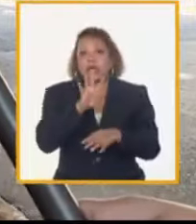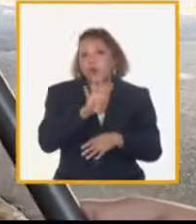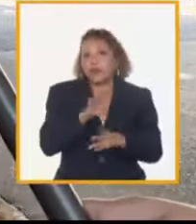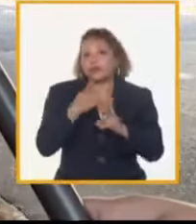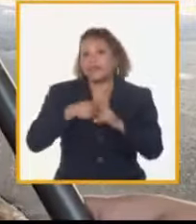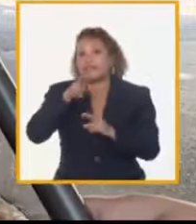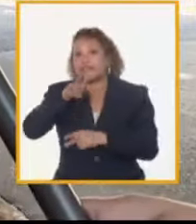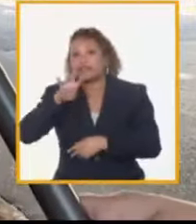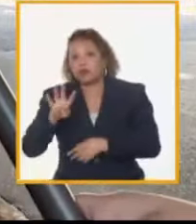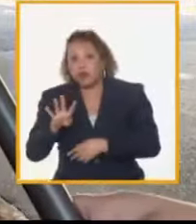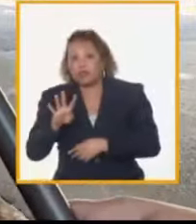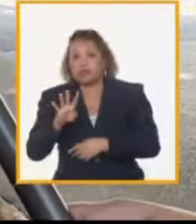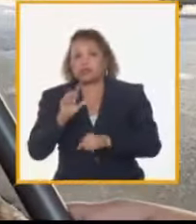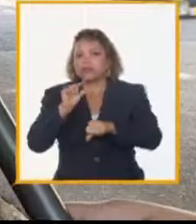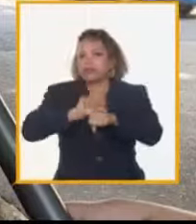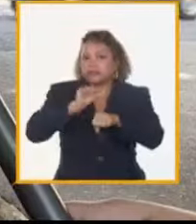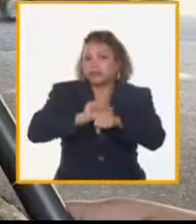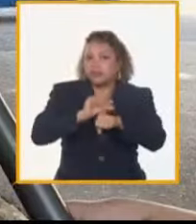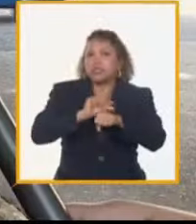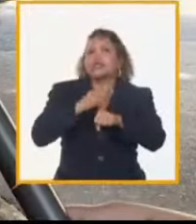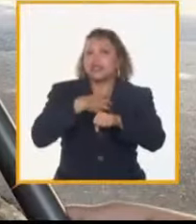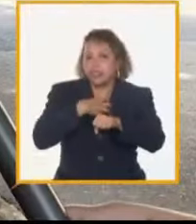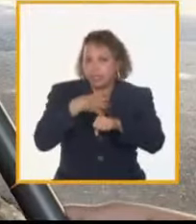son rutas que sí cuentan